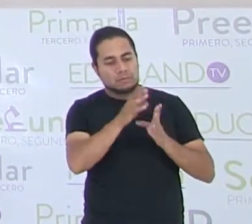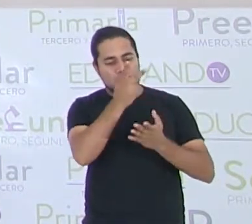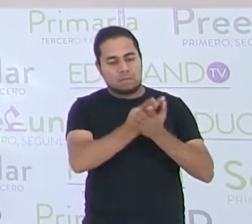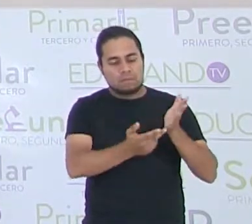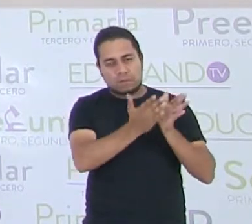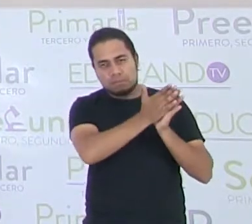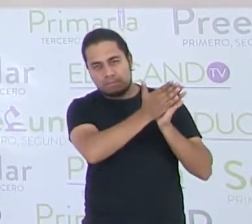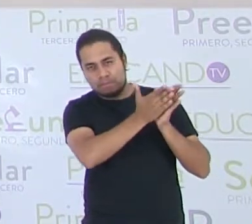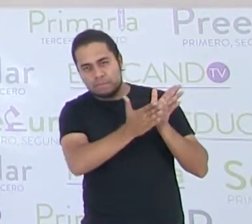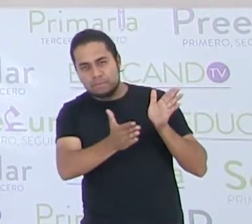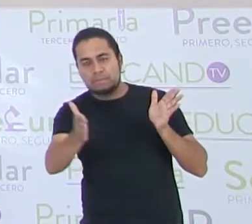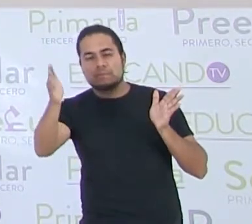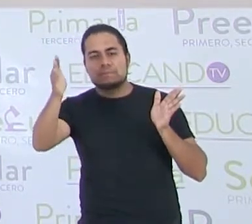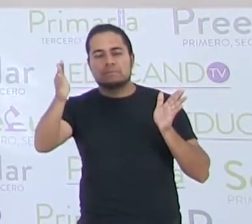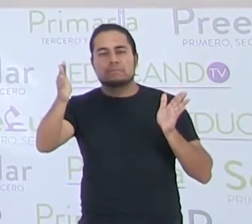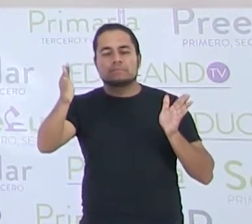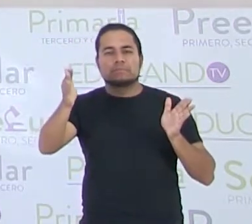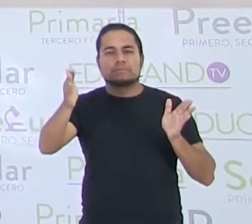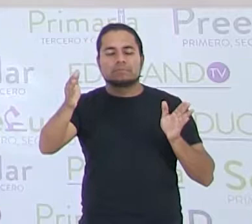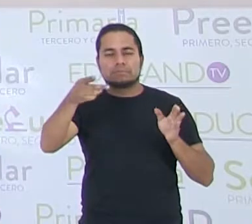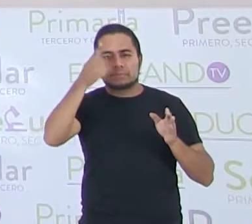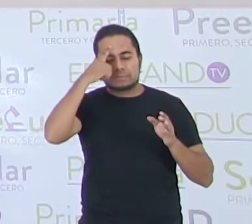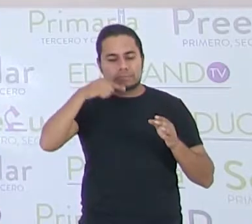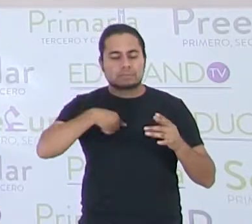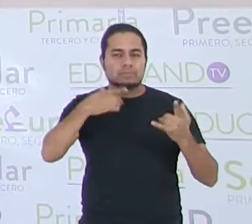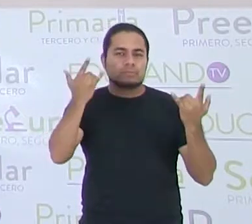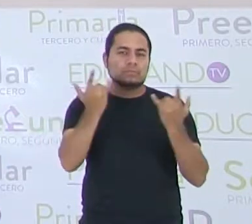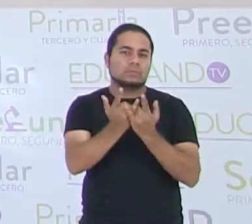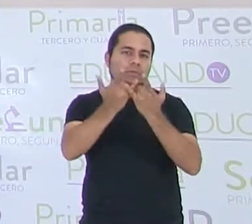planeación de mi